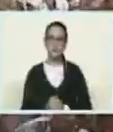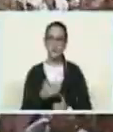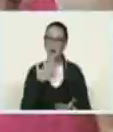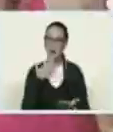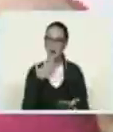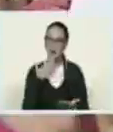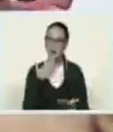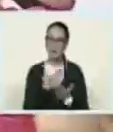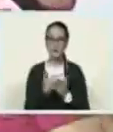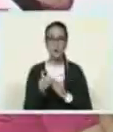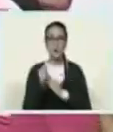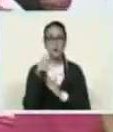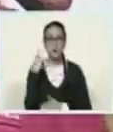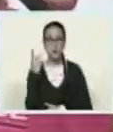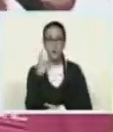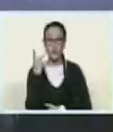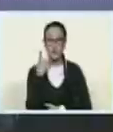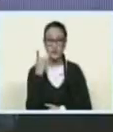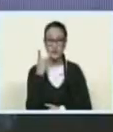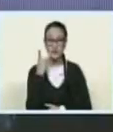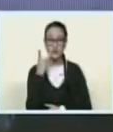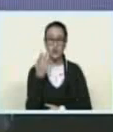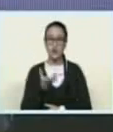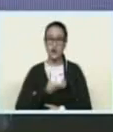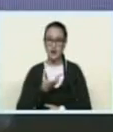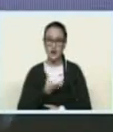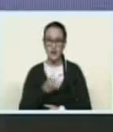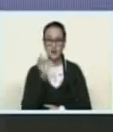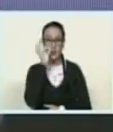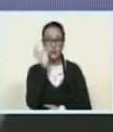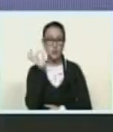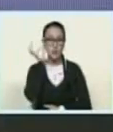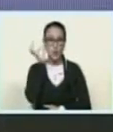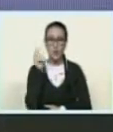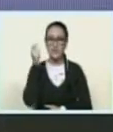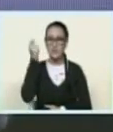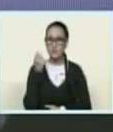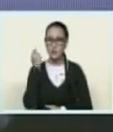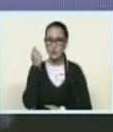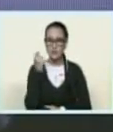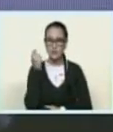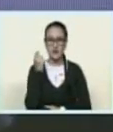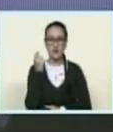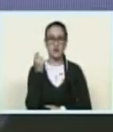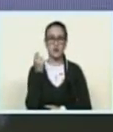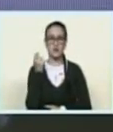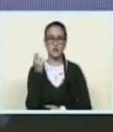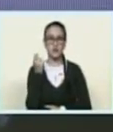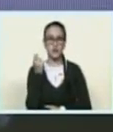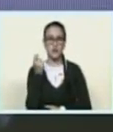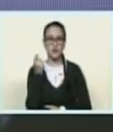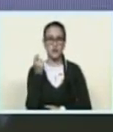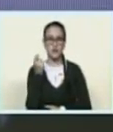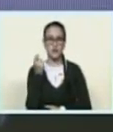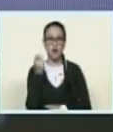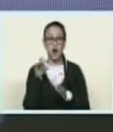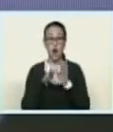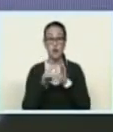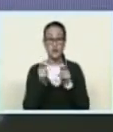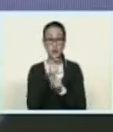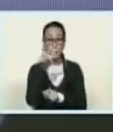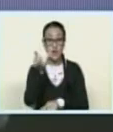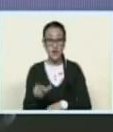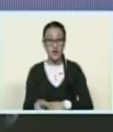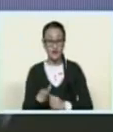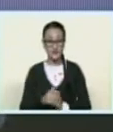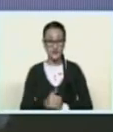Quiero agradecer a los líderes políticos, alcaldes, alcaldesas, diputados, concejales,